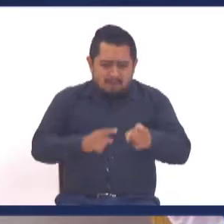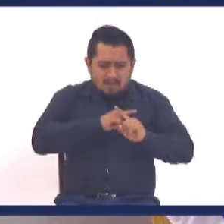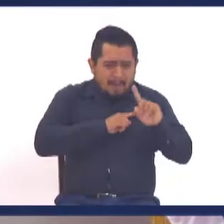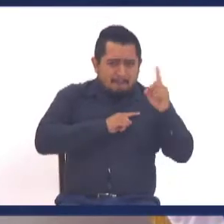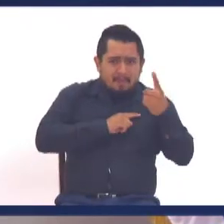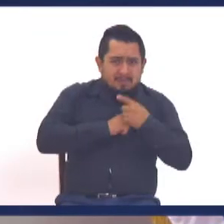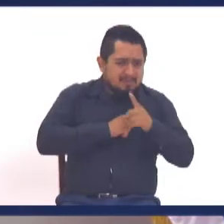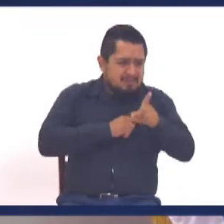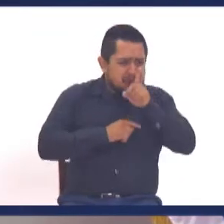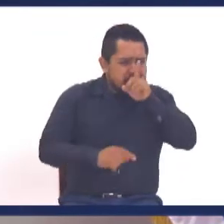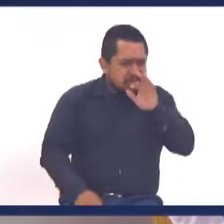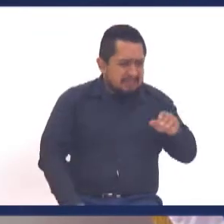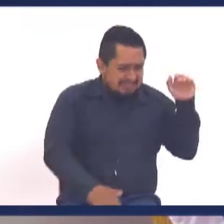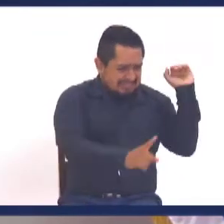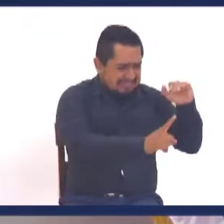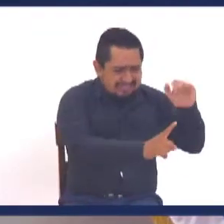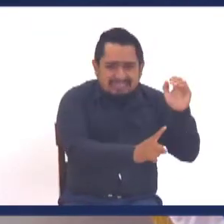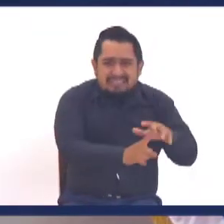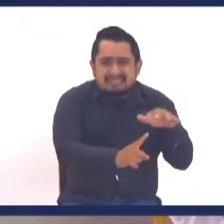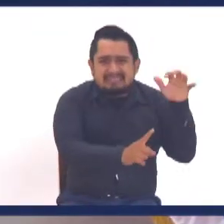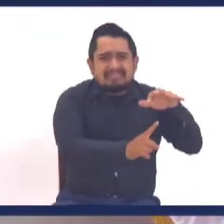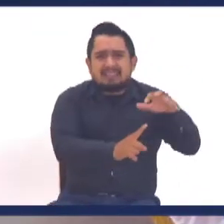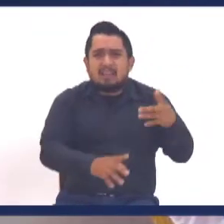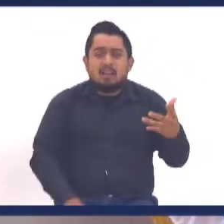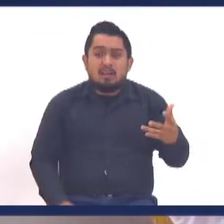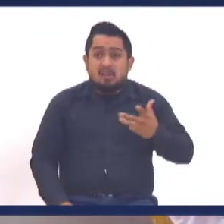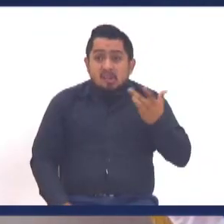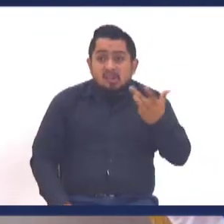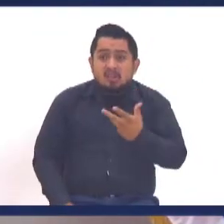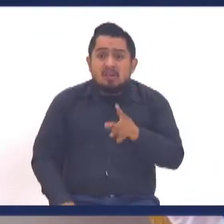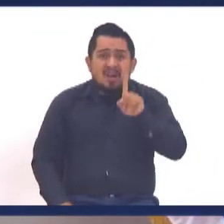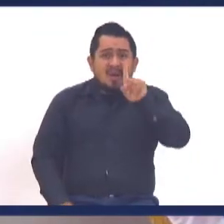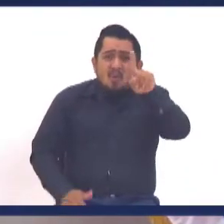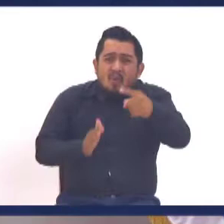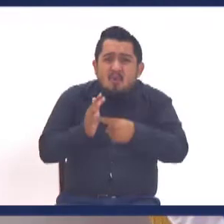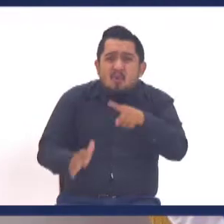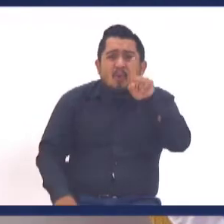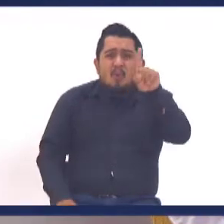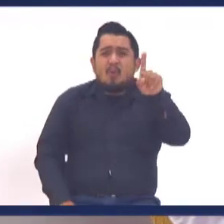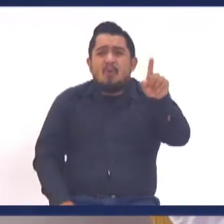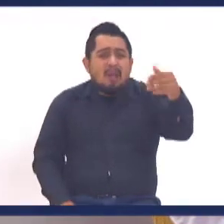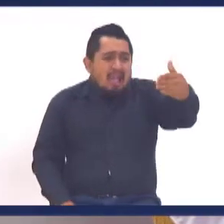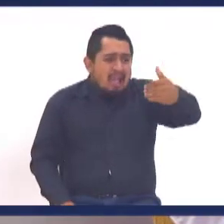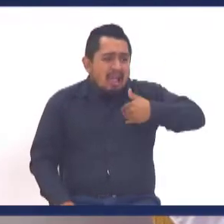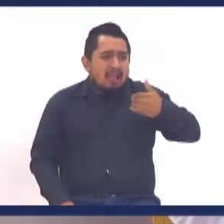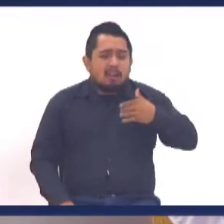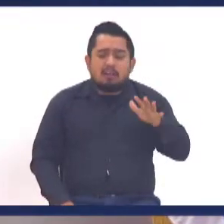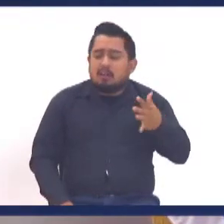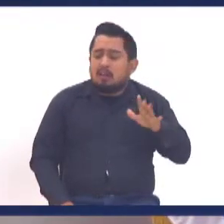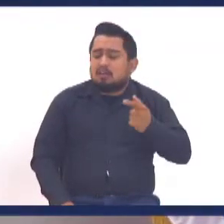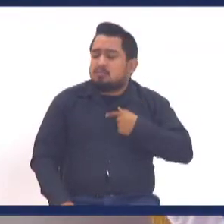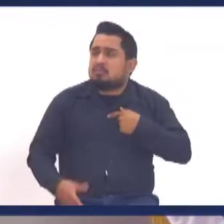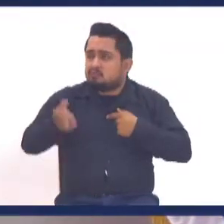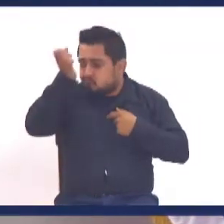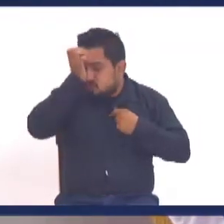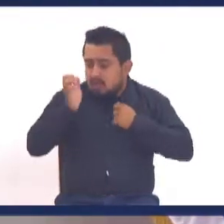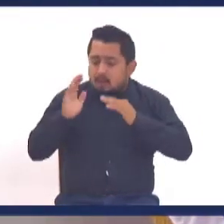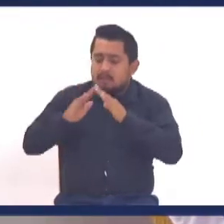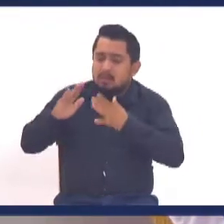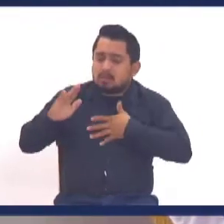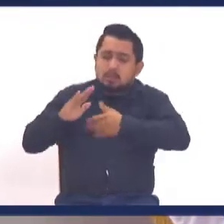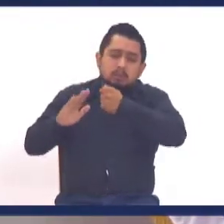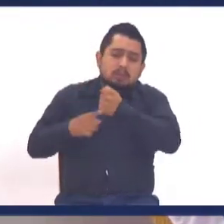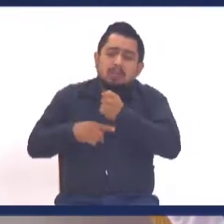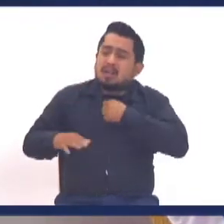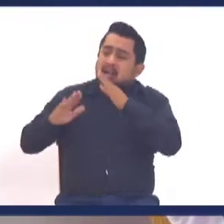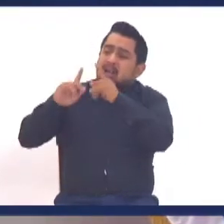nos venían golpeando y hoy nosotros con una media cosita ay no yo yo por eso ya me quedo en la casa yo por eso no